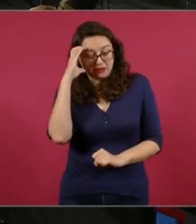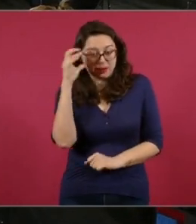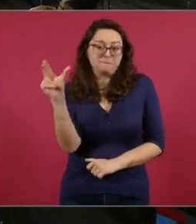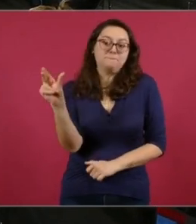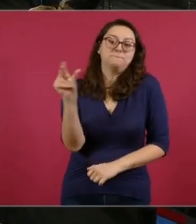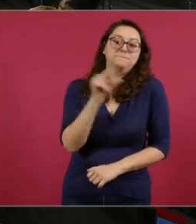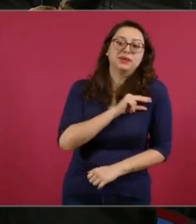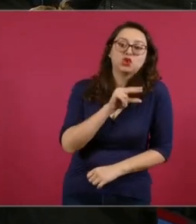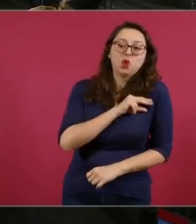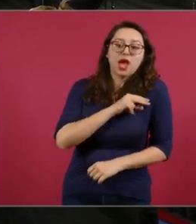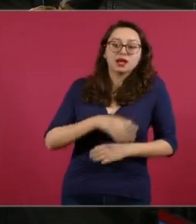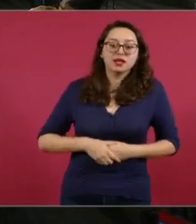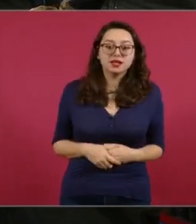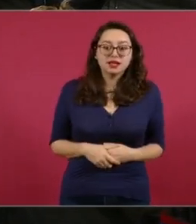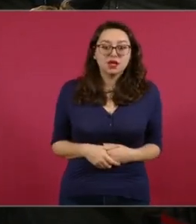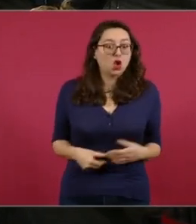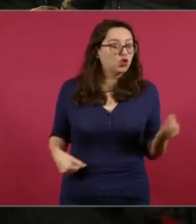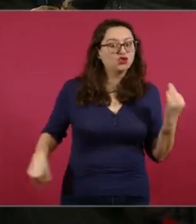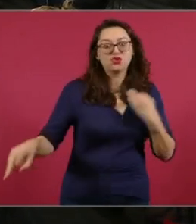de nuevo